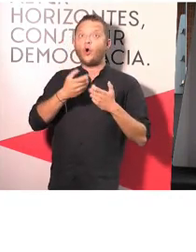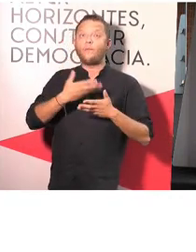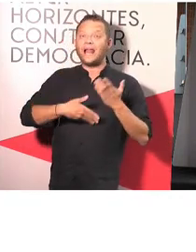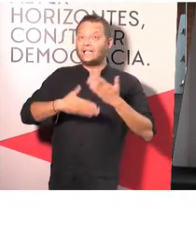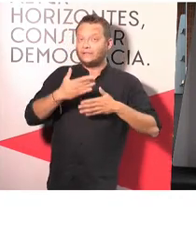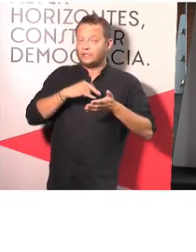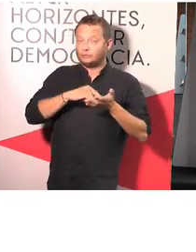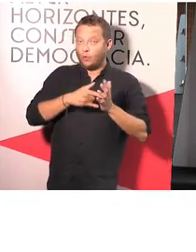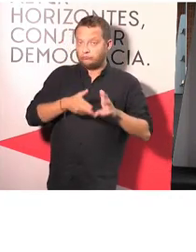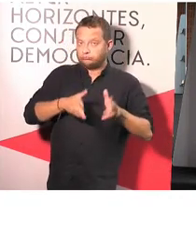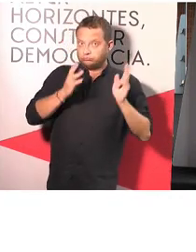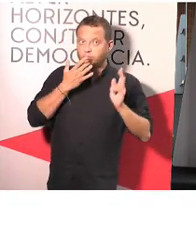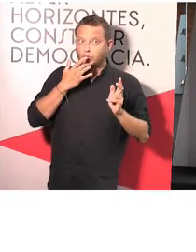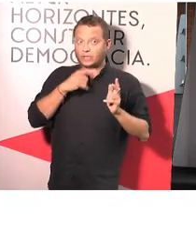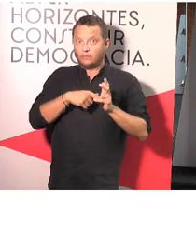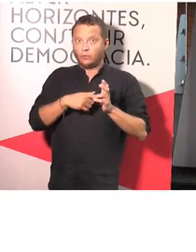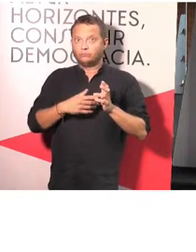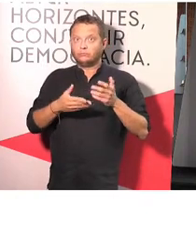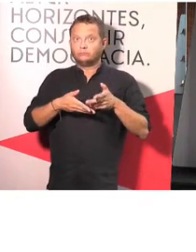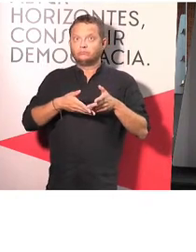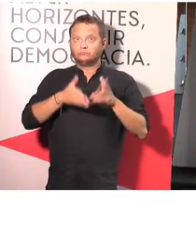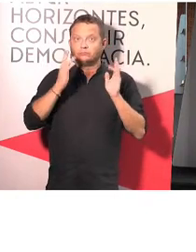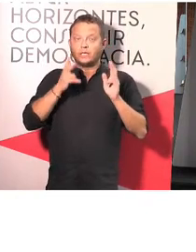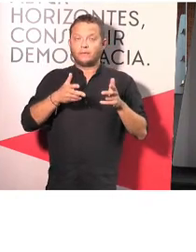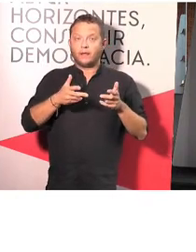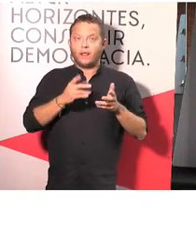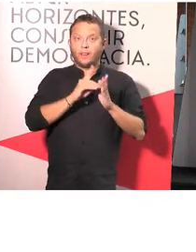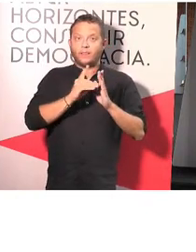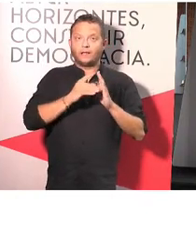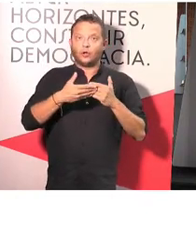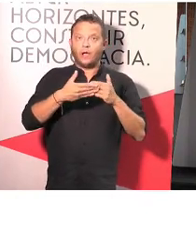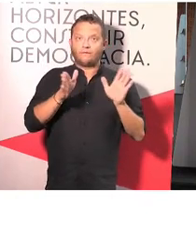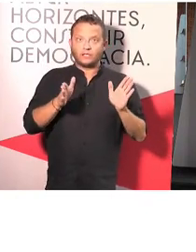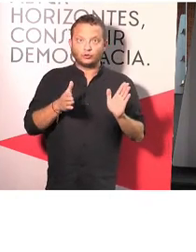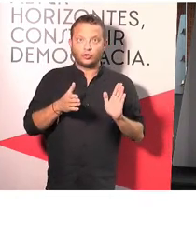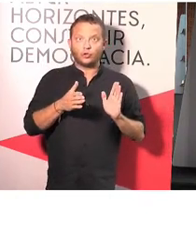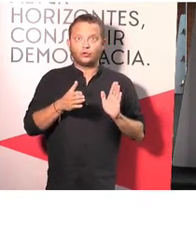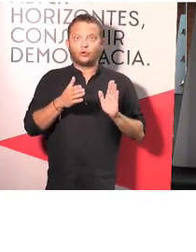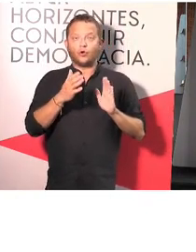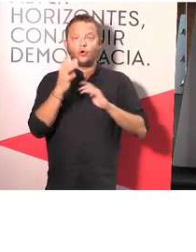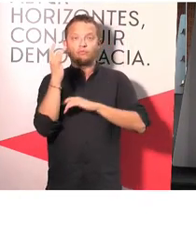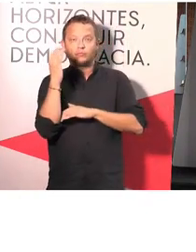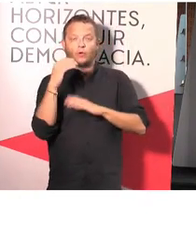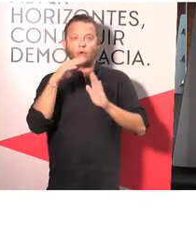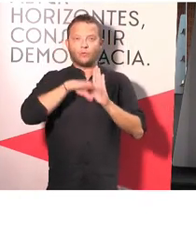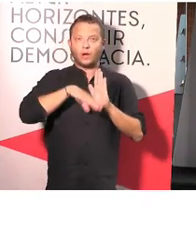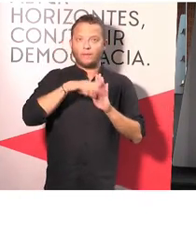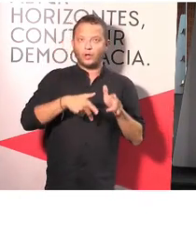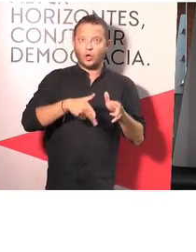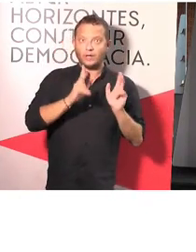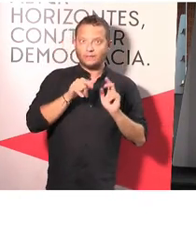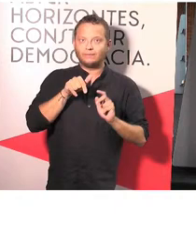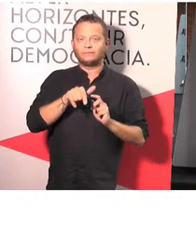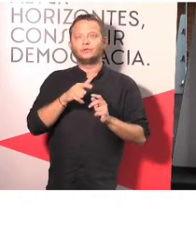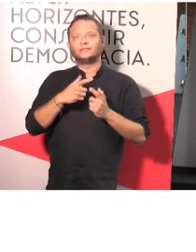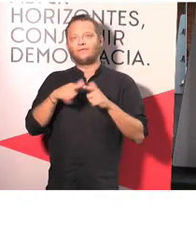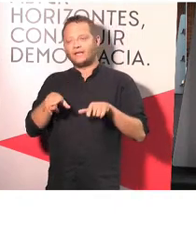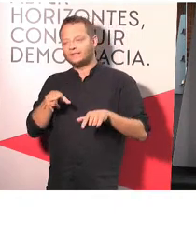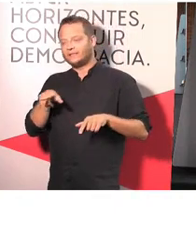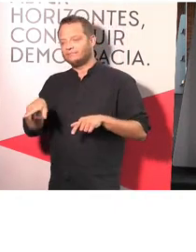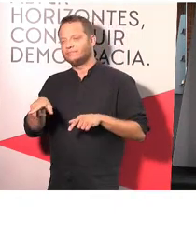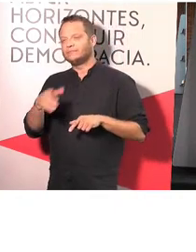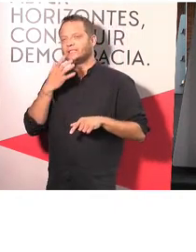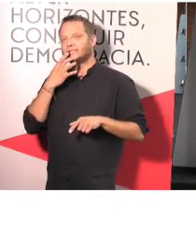de plataforma, ¿no?, que se basa en datos abiertos y en software y programario libre, es muy diferente si